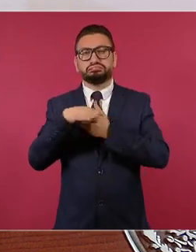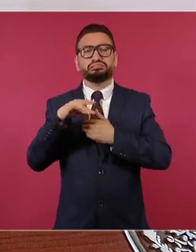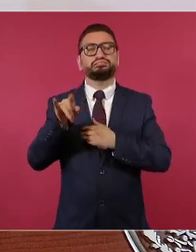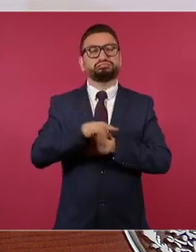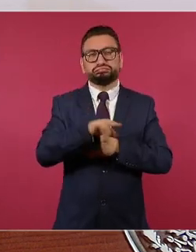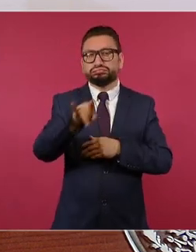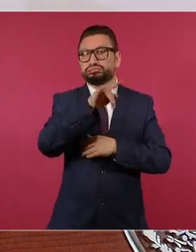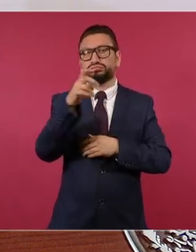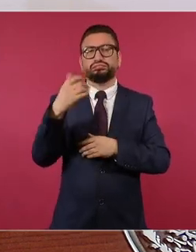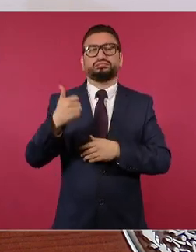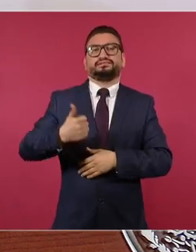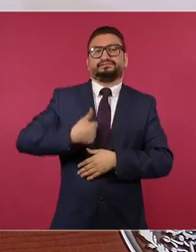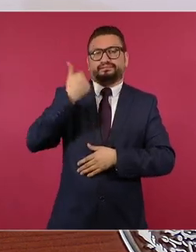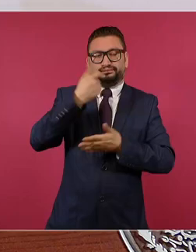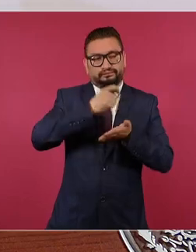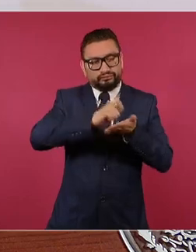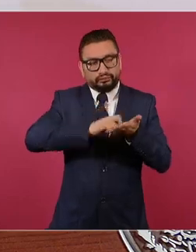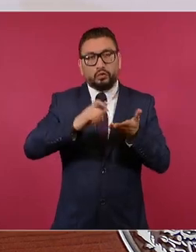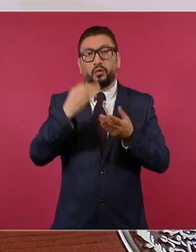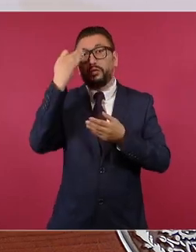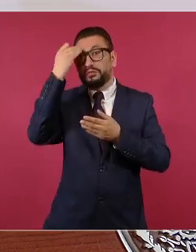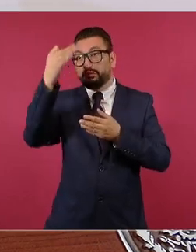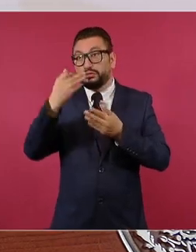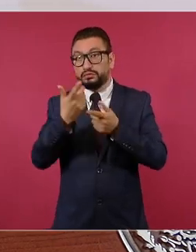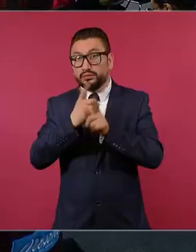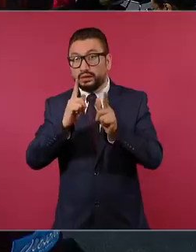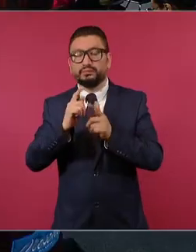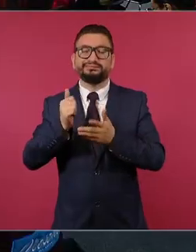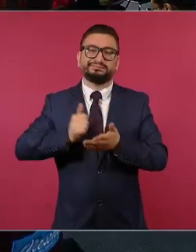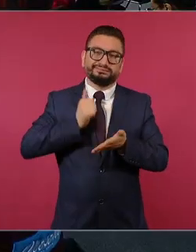y en los tiempos libres,